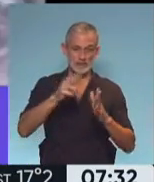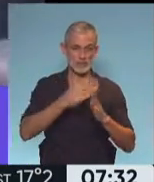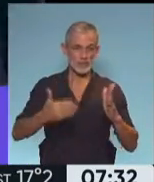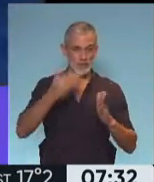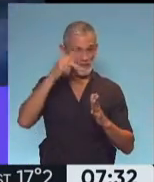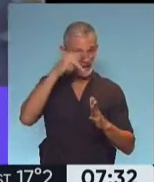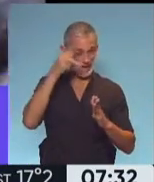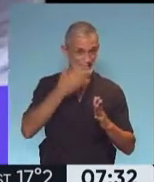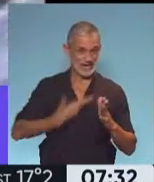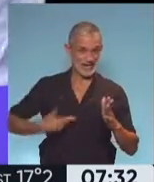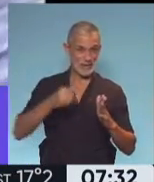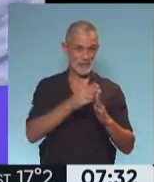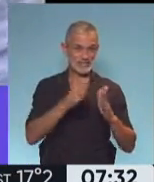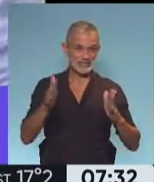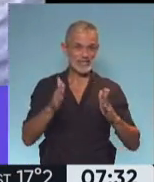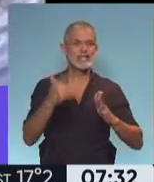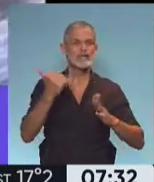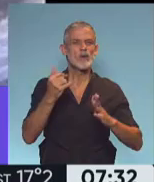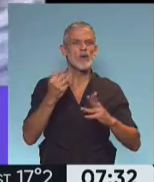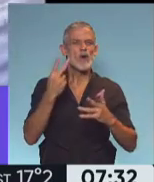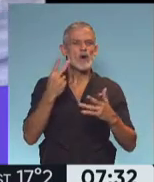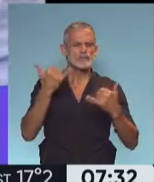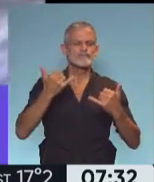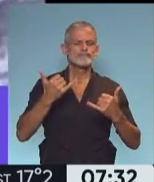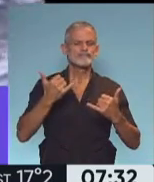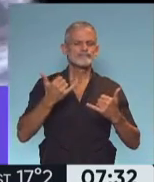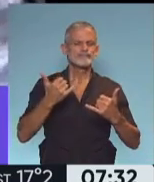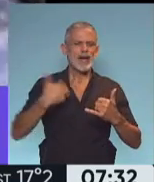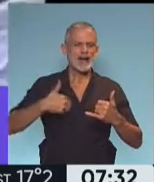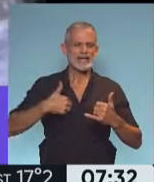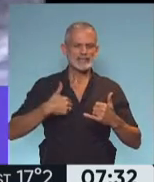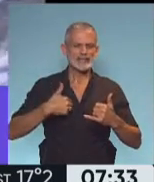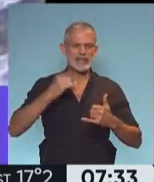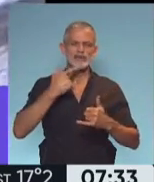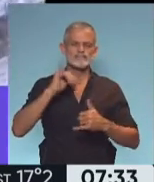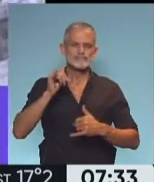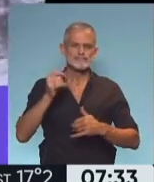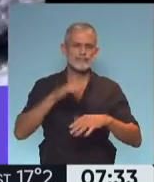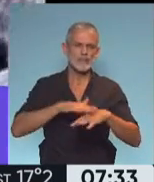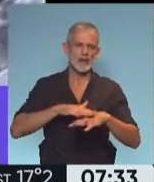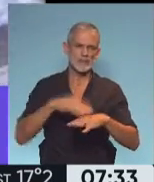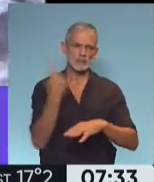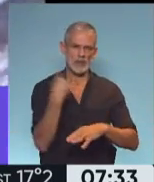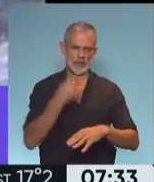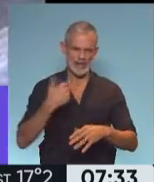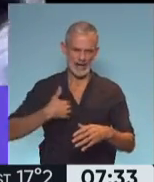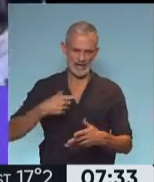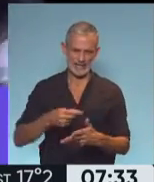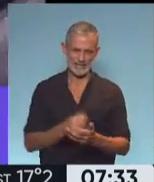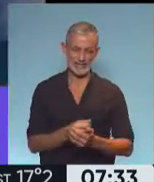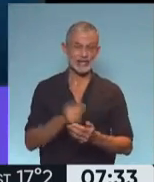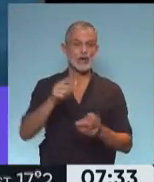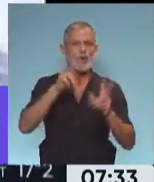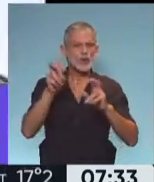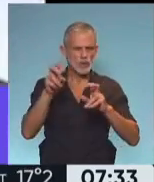kirchner hubo un reconocimiento formal a lo que se había actuado hasta ese momento pero además la otra